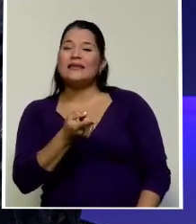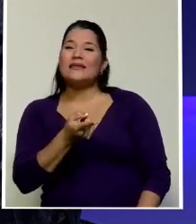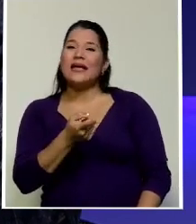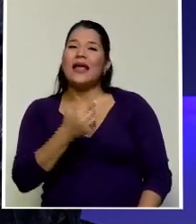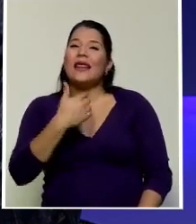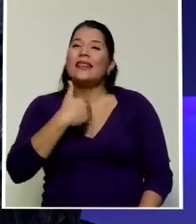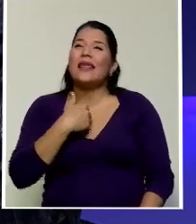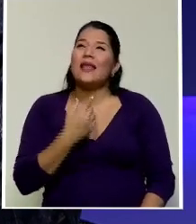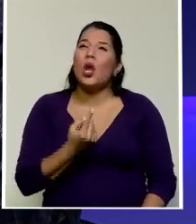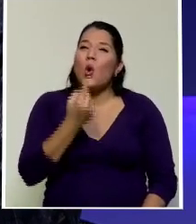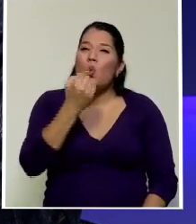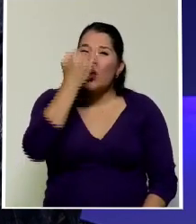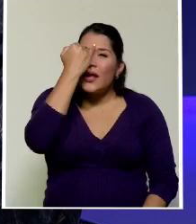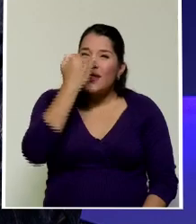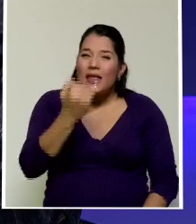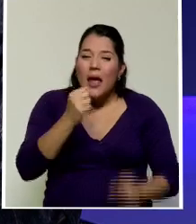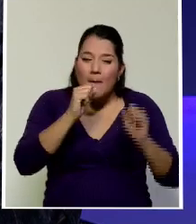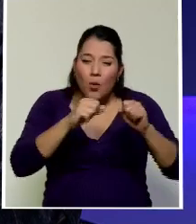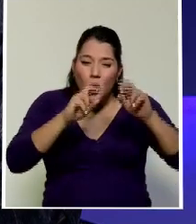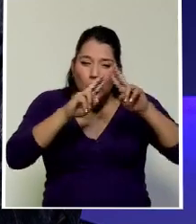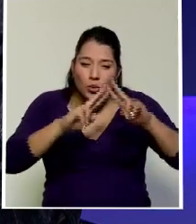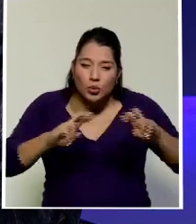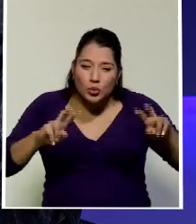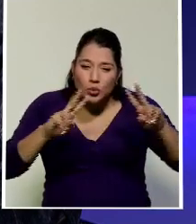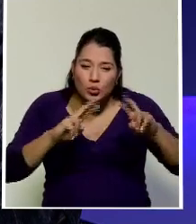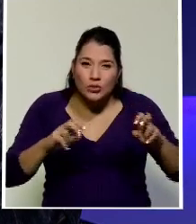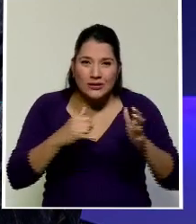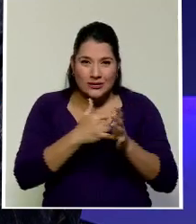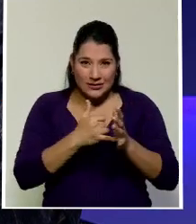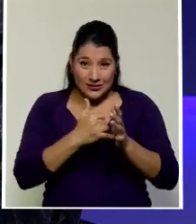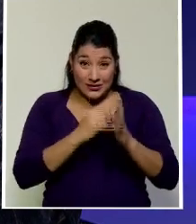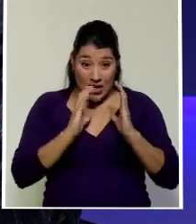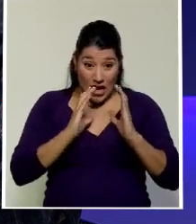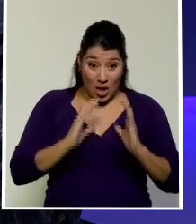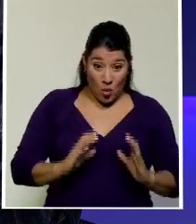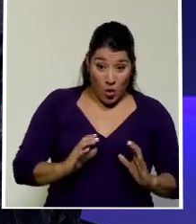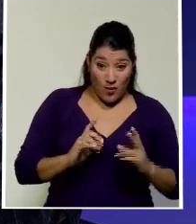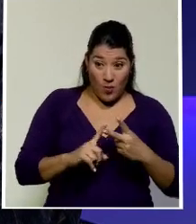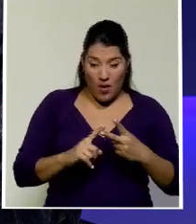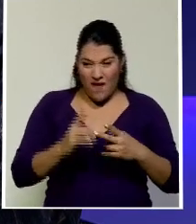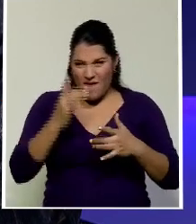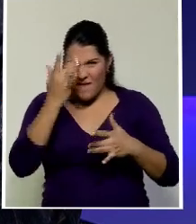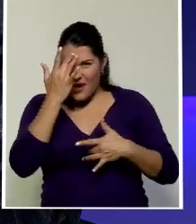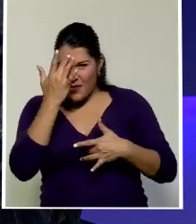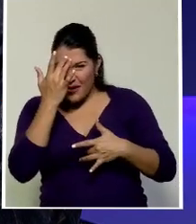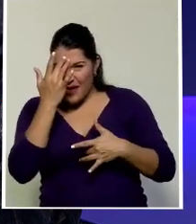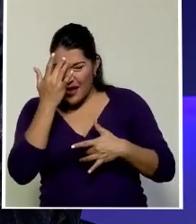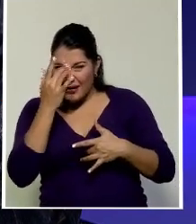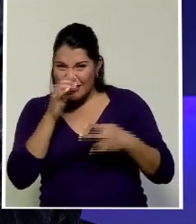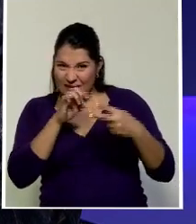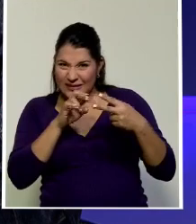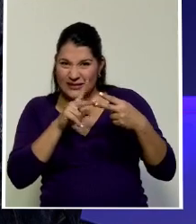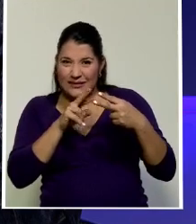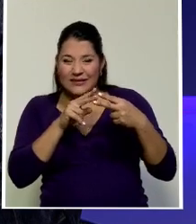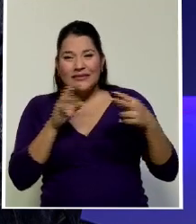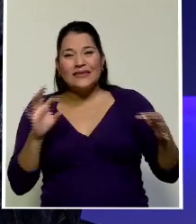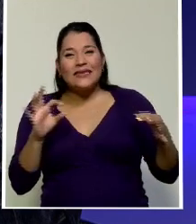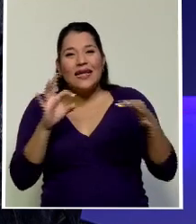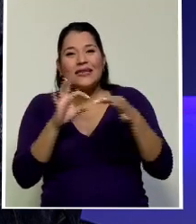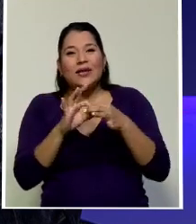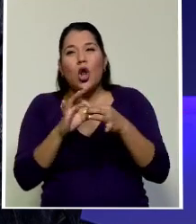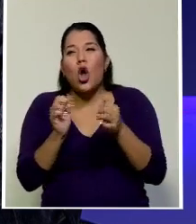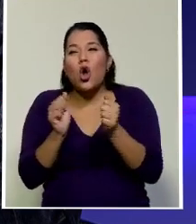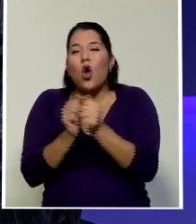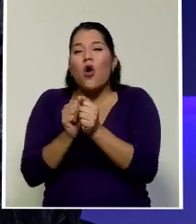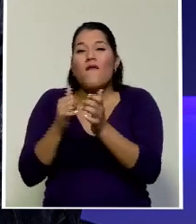de explorar la fragilidad. Claro. La noción del cuerpo y la noción de la enfermedad está asociada a esa palabra que es la